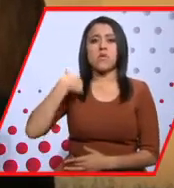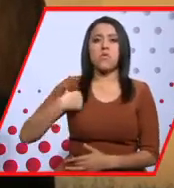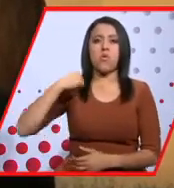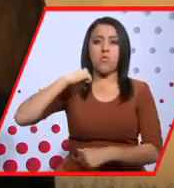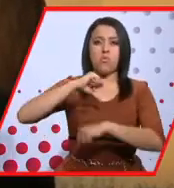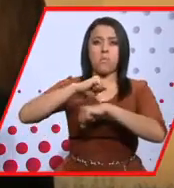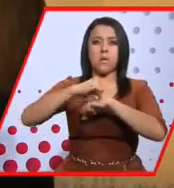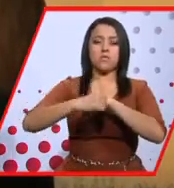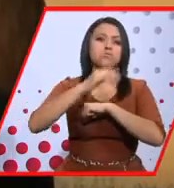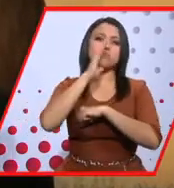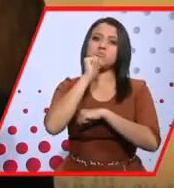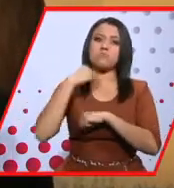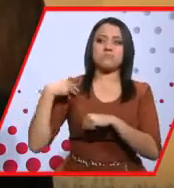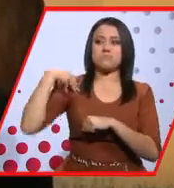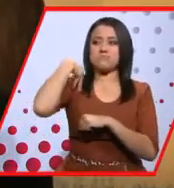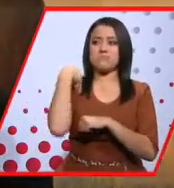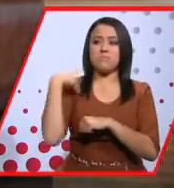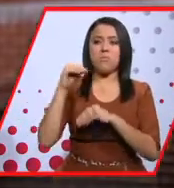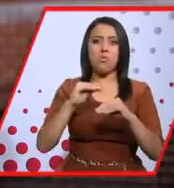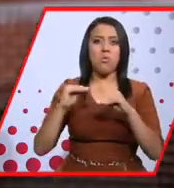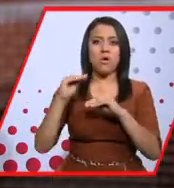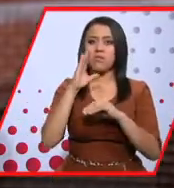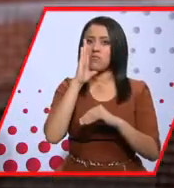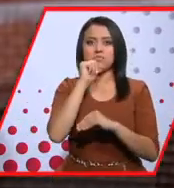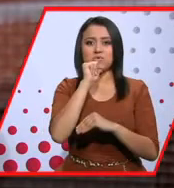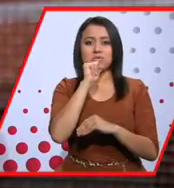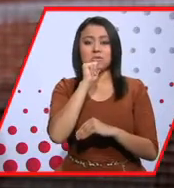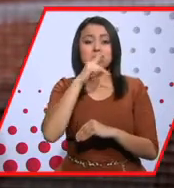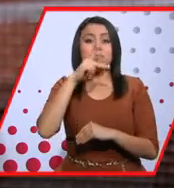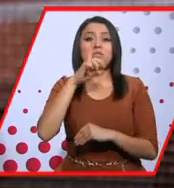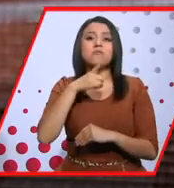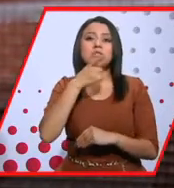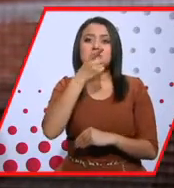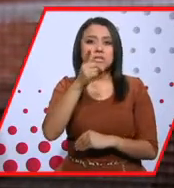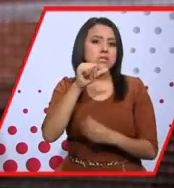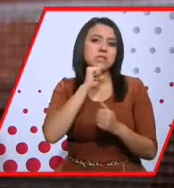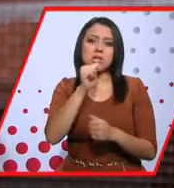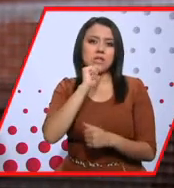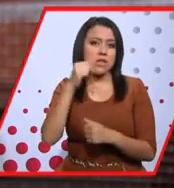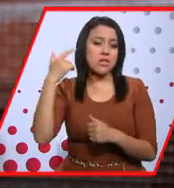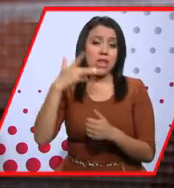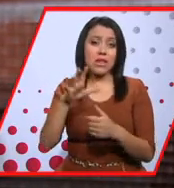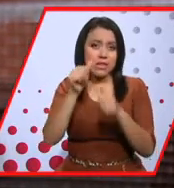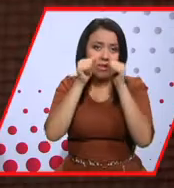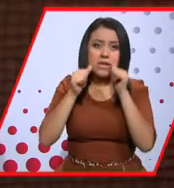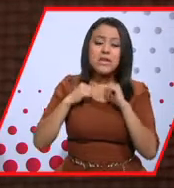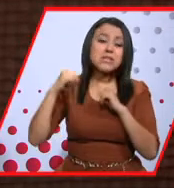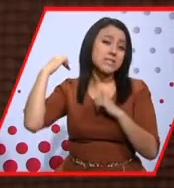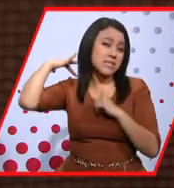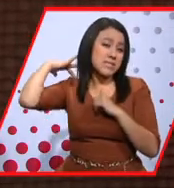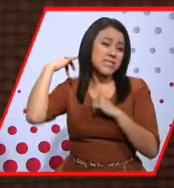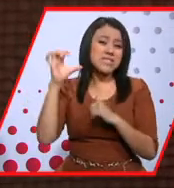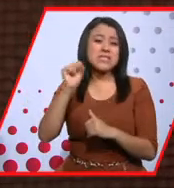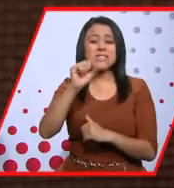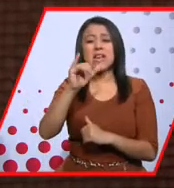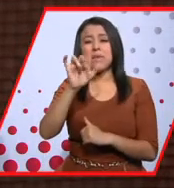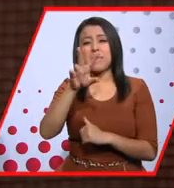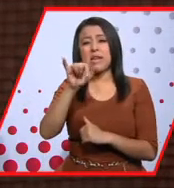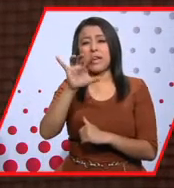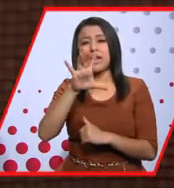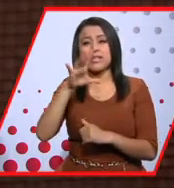porque yo ya no podía moverlo, o sea, mi brazo. Pero asegura que nunca le atienden las cervicales. Se me inflama todo